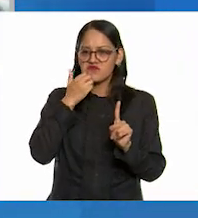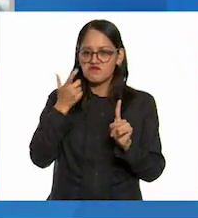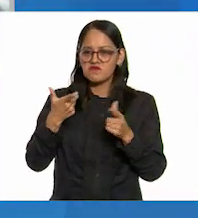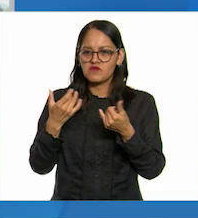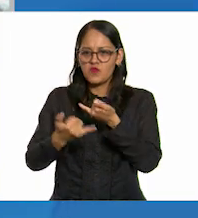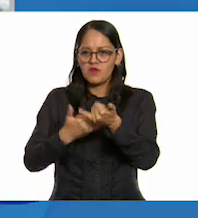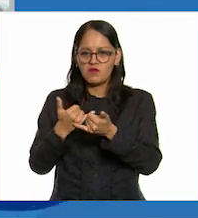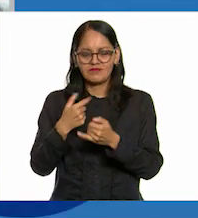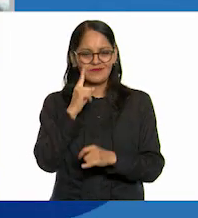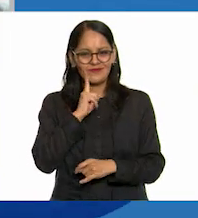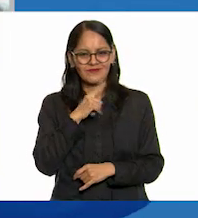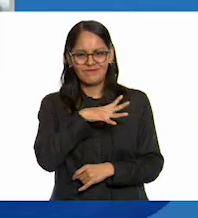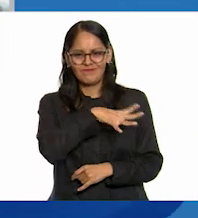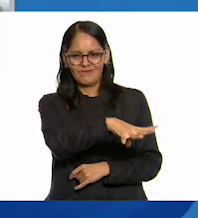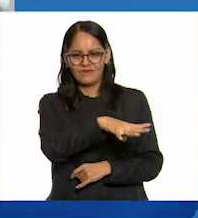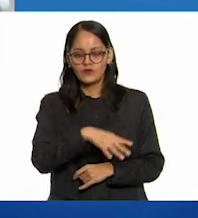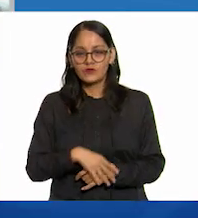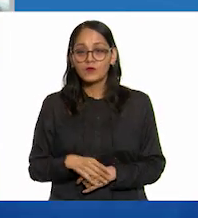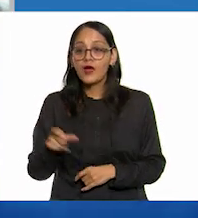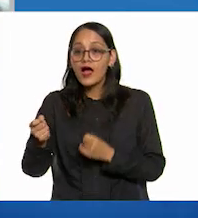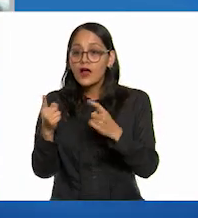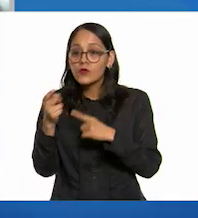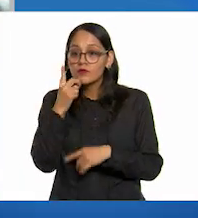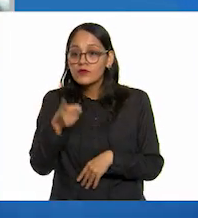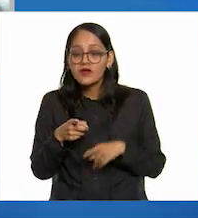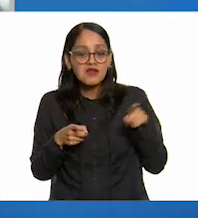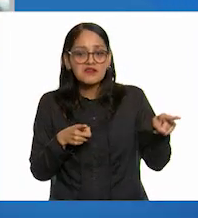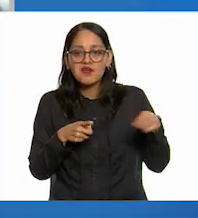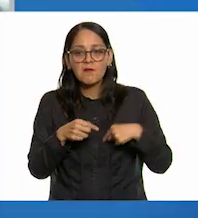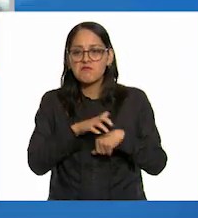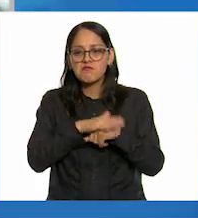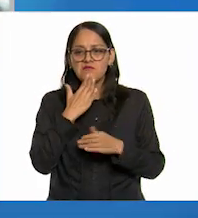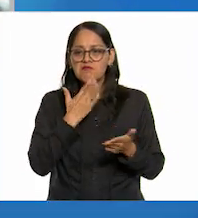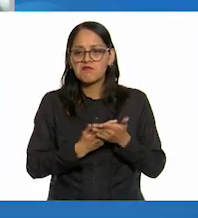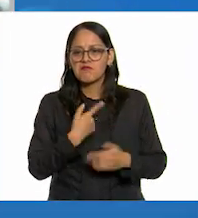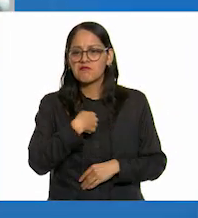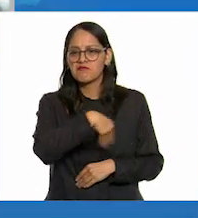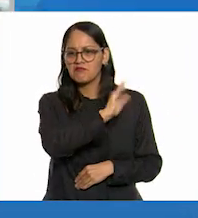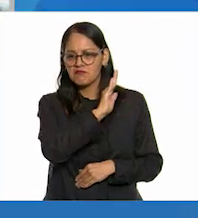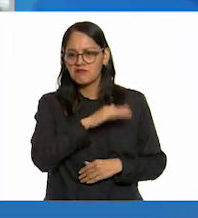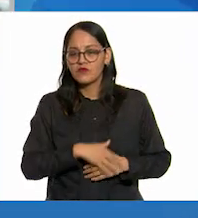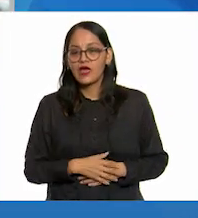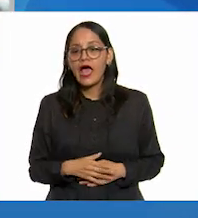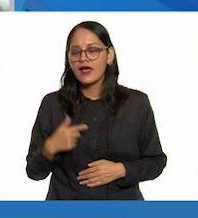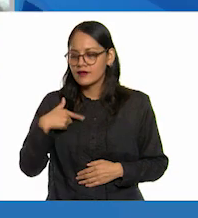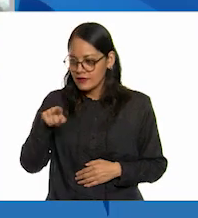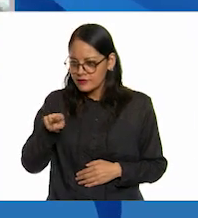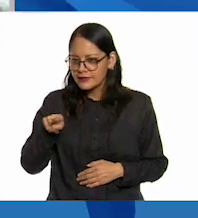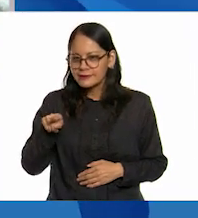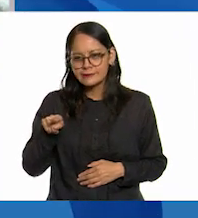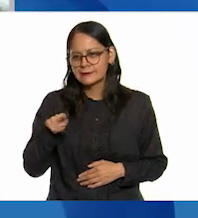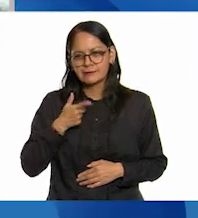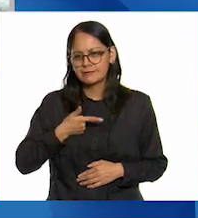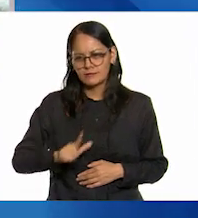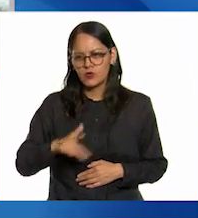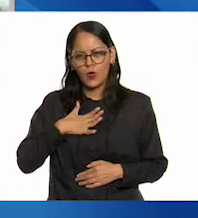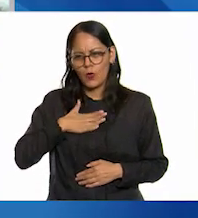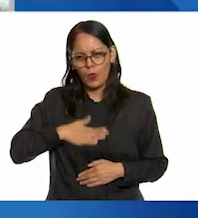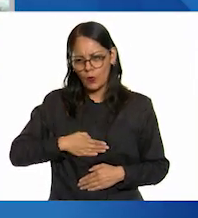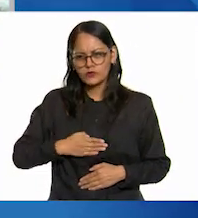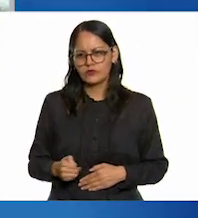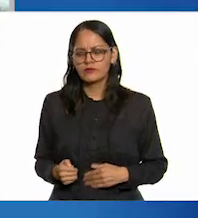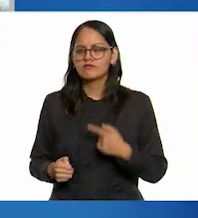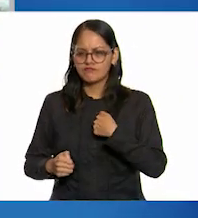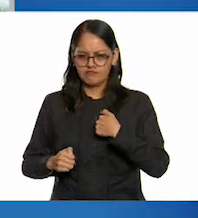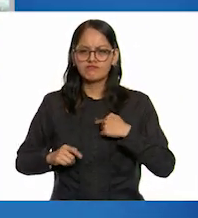con ella porque alguien dijo que no era nuestra amiga, así que yo jugué con ella porque no era justo